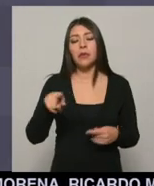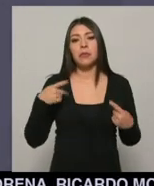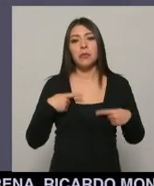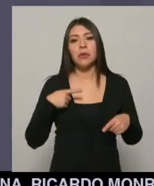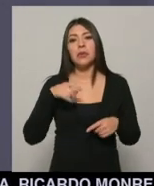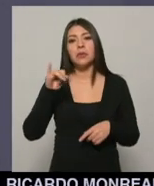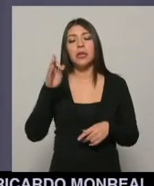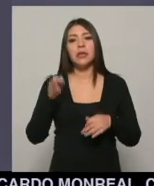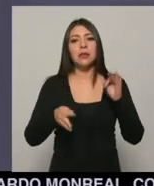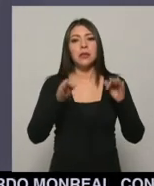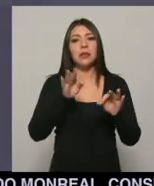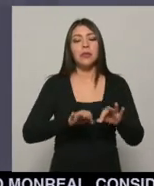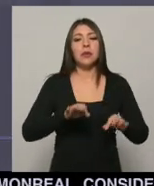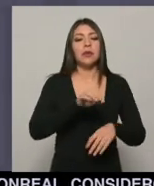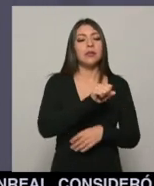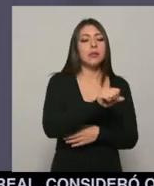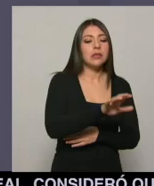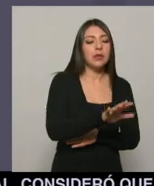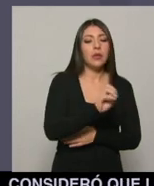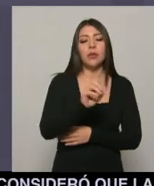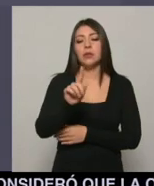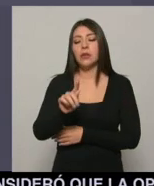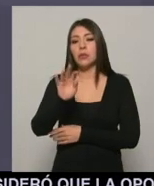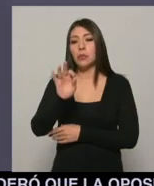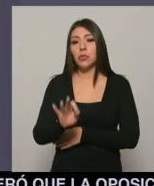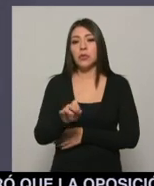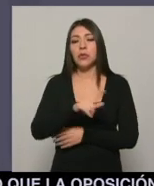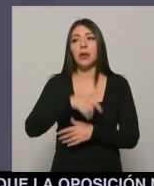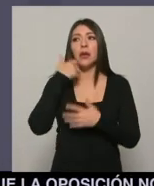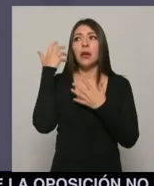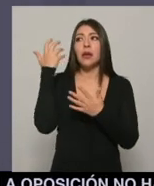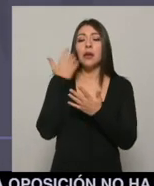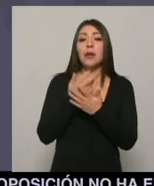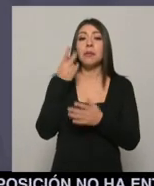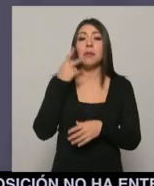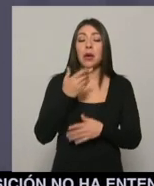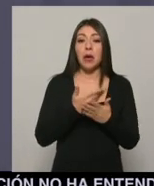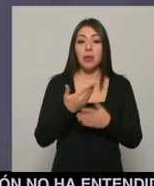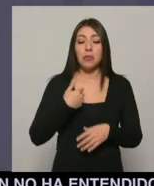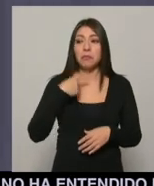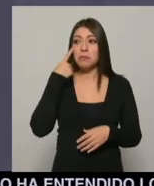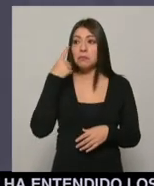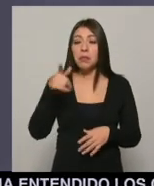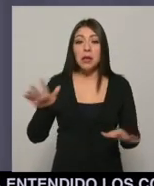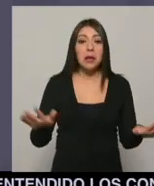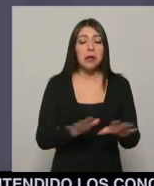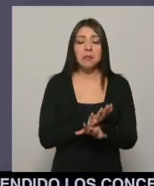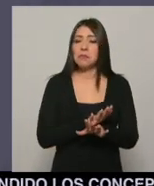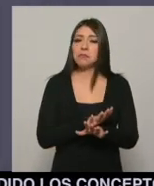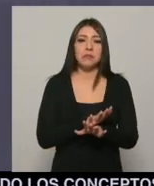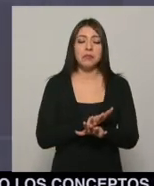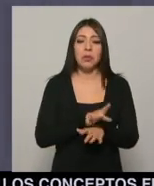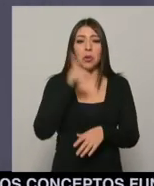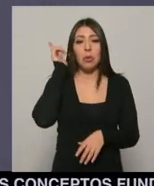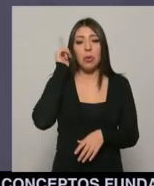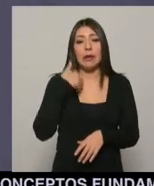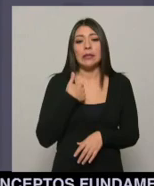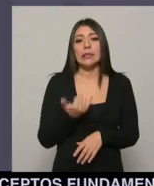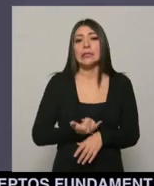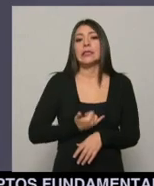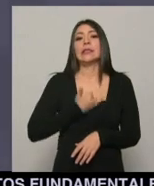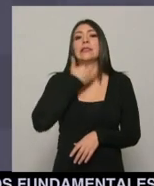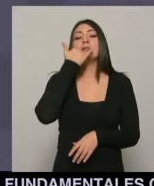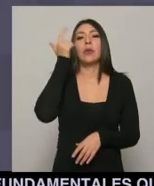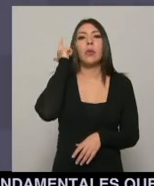de 65-70%. Hay una esperanza, pero lo que yo veo es que no va a cambiar, desgraciadamente. Ojalá me equivoque, ojalá que tengamos